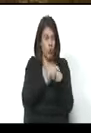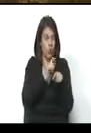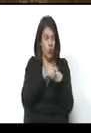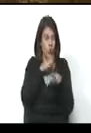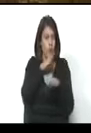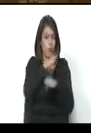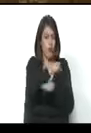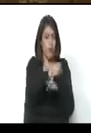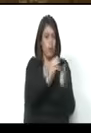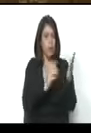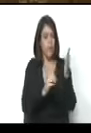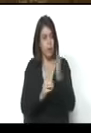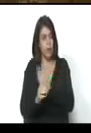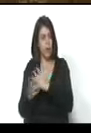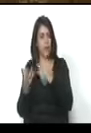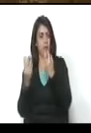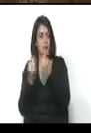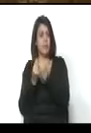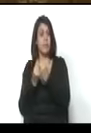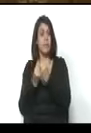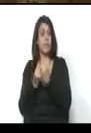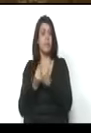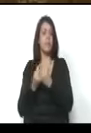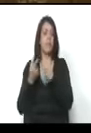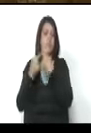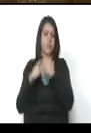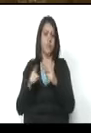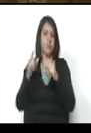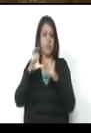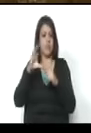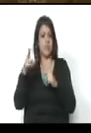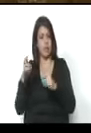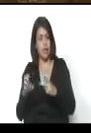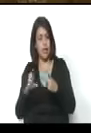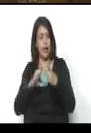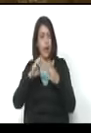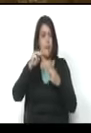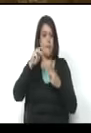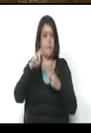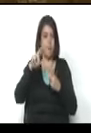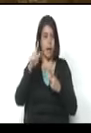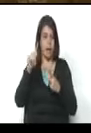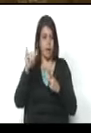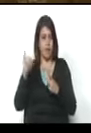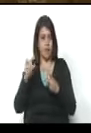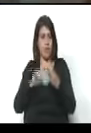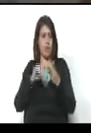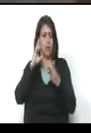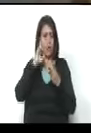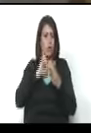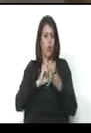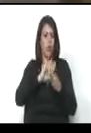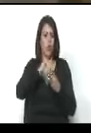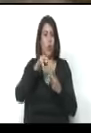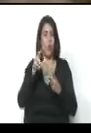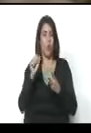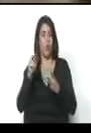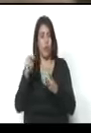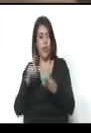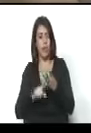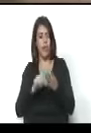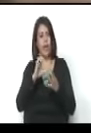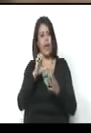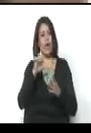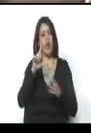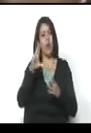misa y va a volver con Sandino, con el Che, con Martí, con Bolívar, con Juana la Avanzadora, con